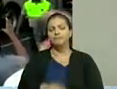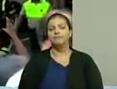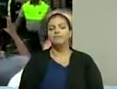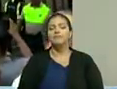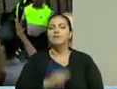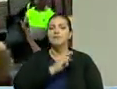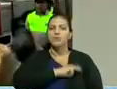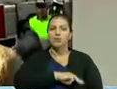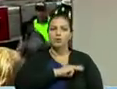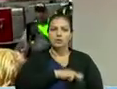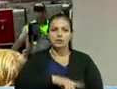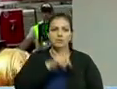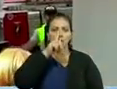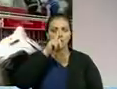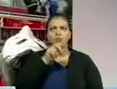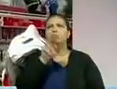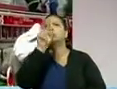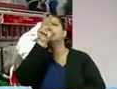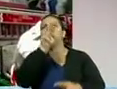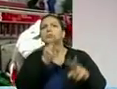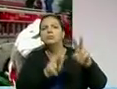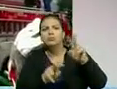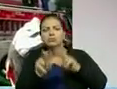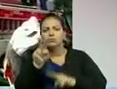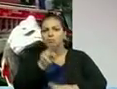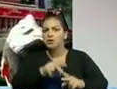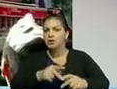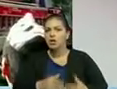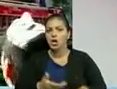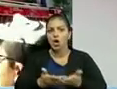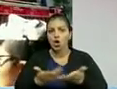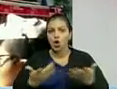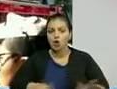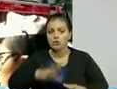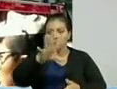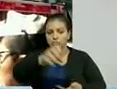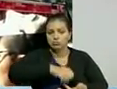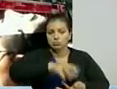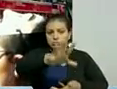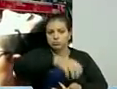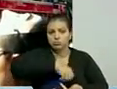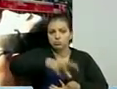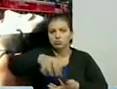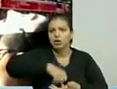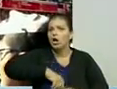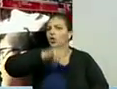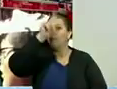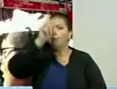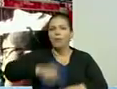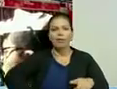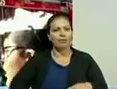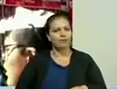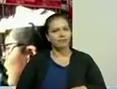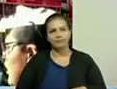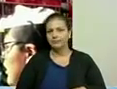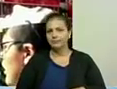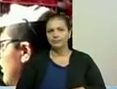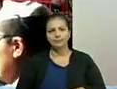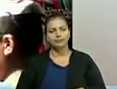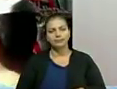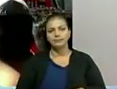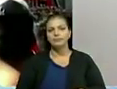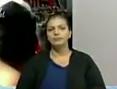encuentran en esas condiciones. No puede sacar nadie ningún tipo de mercadería, aunque sí las pérdidas